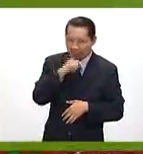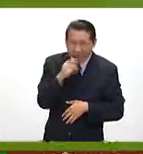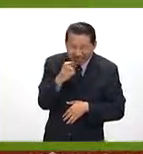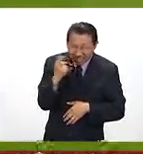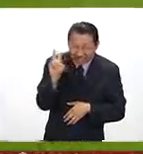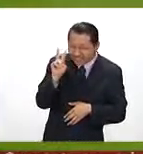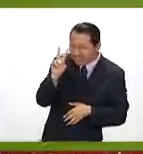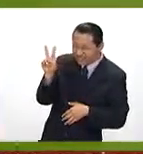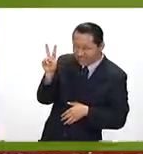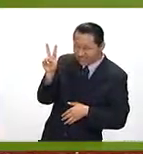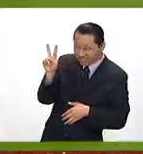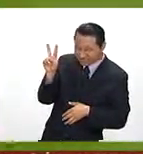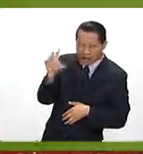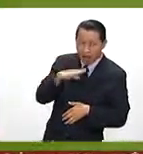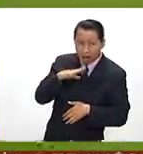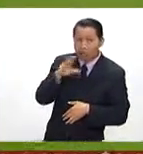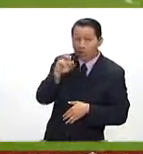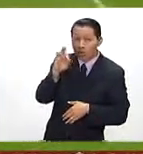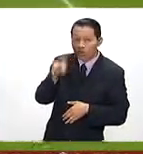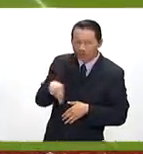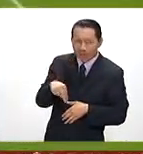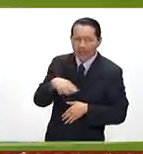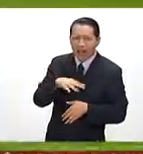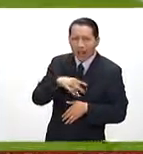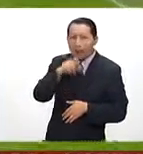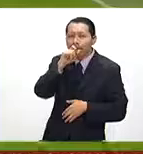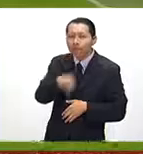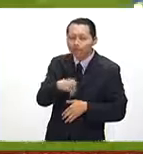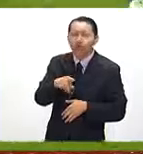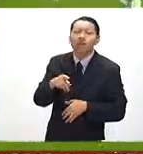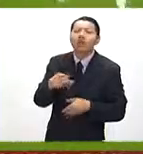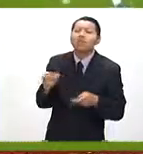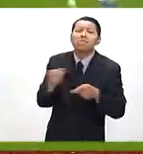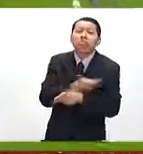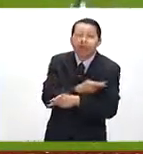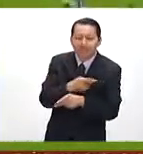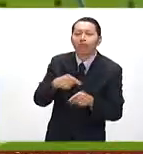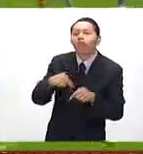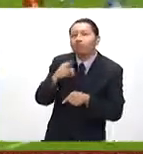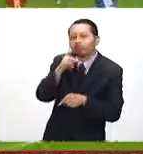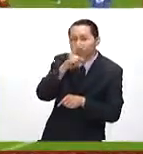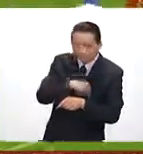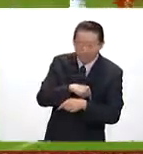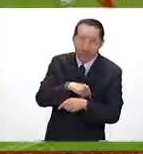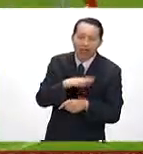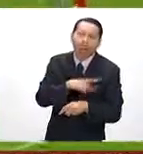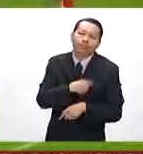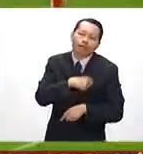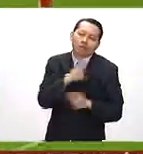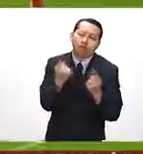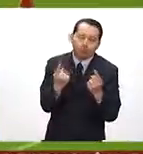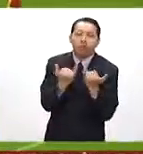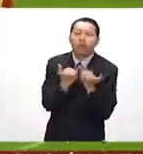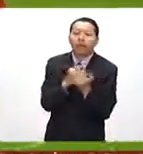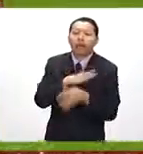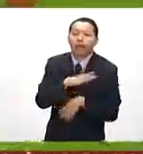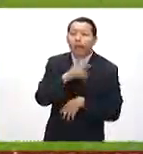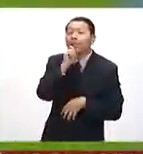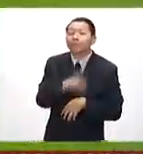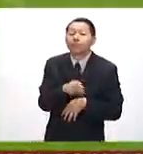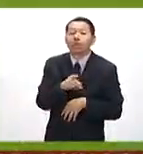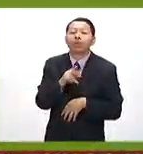de Gianluigi Buffon, trata de salir a despejar Gigi, pero no lo consigue. Y España ponía el 1-1. Después, penal de Daniele De